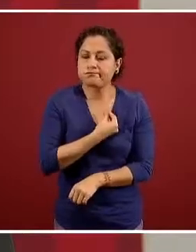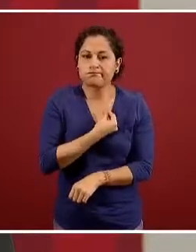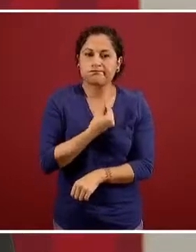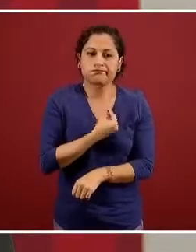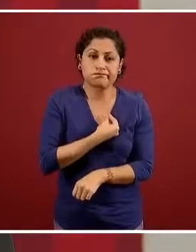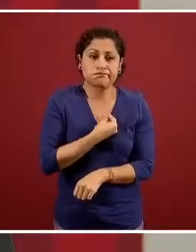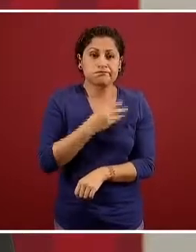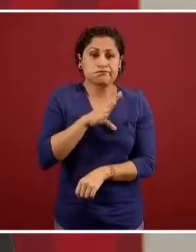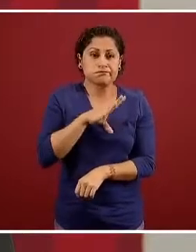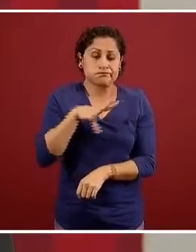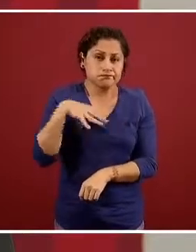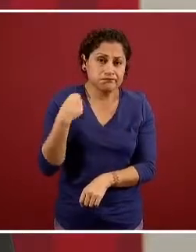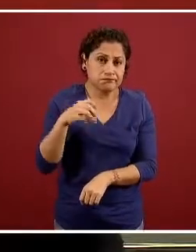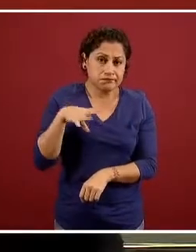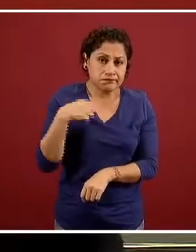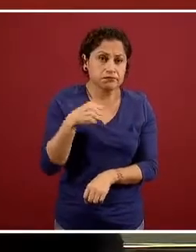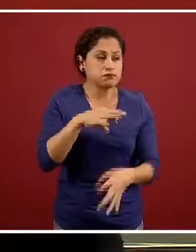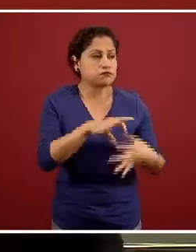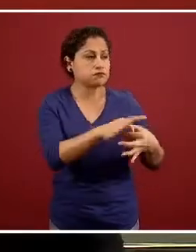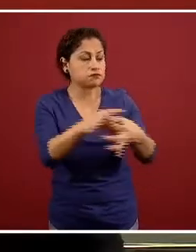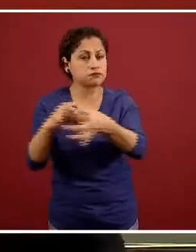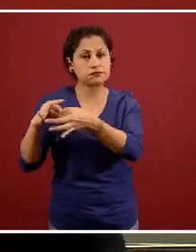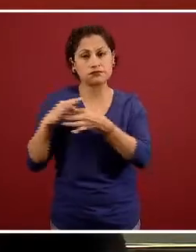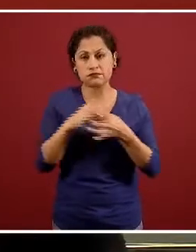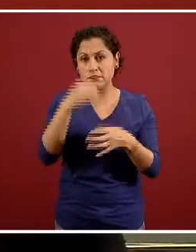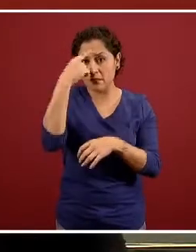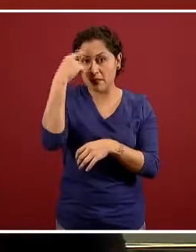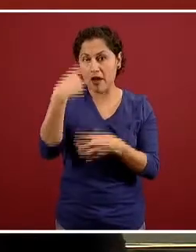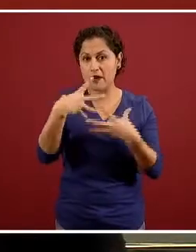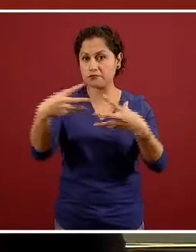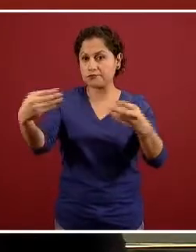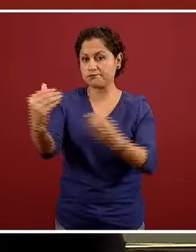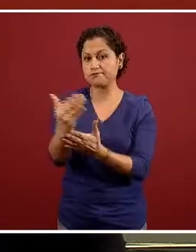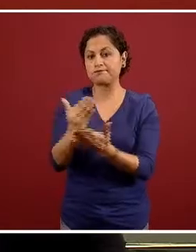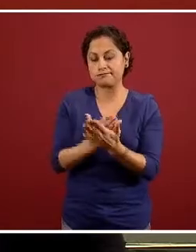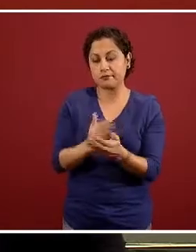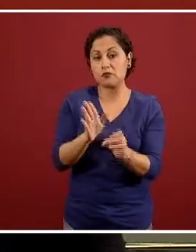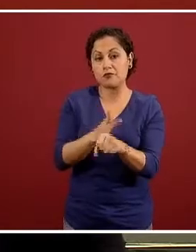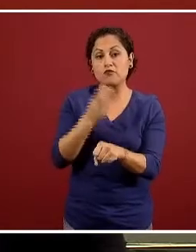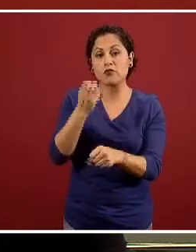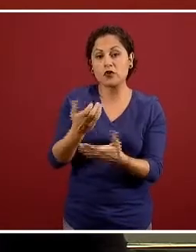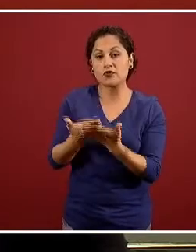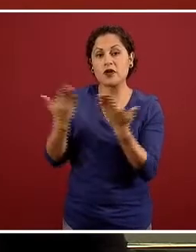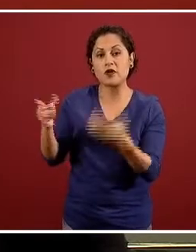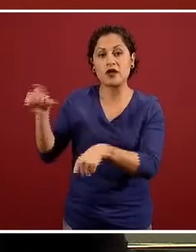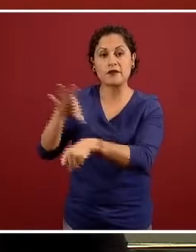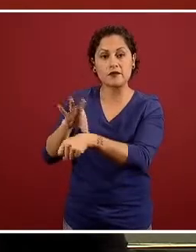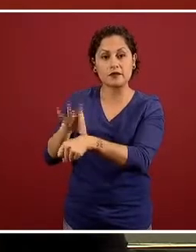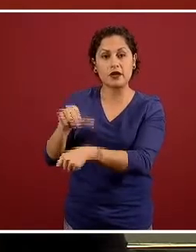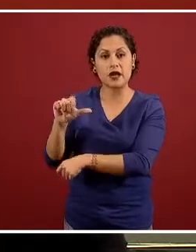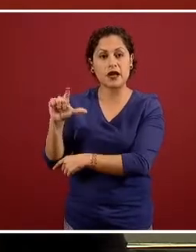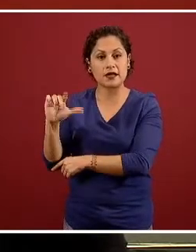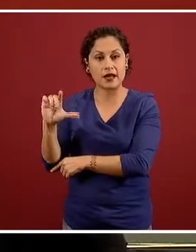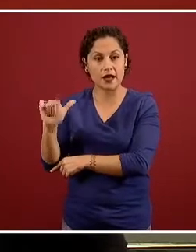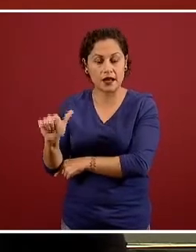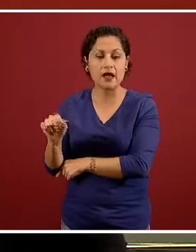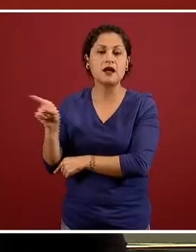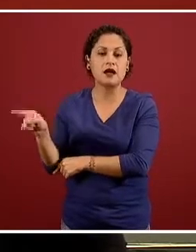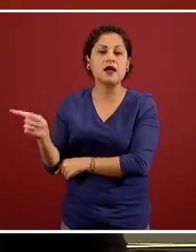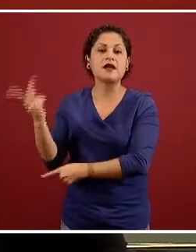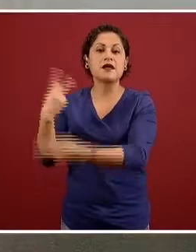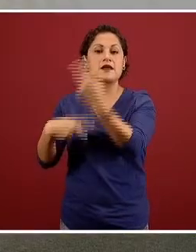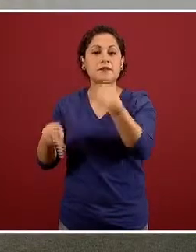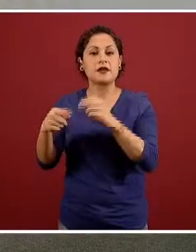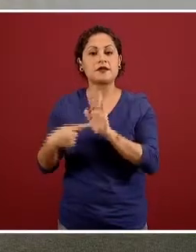esta razón, el doctor Ricardo Cortés Alcalá, director general de Promoción de la Salud, nos trae un video para que no